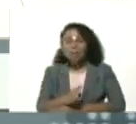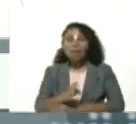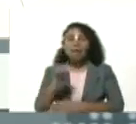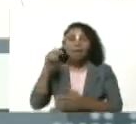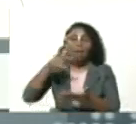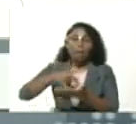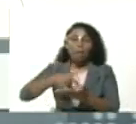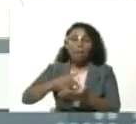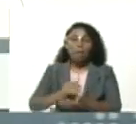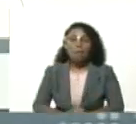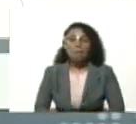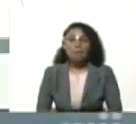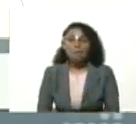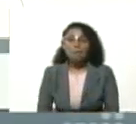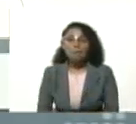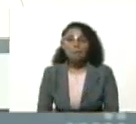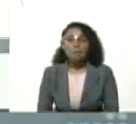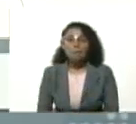Carabobo.